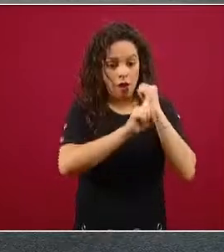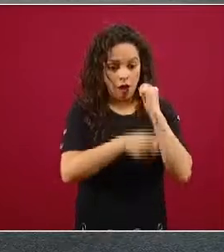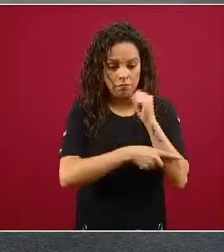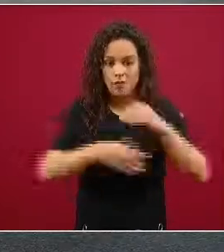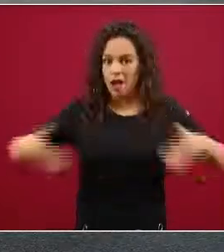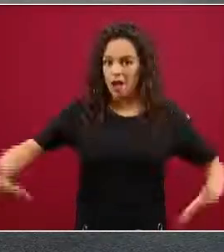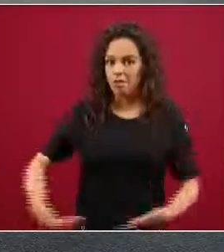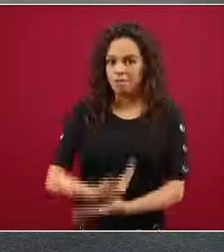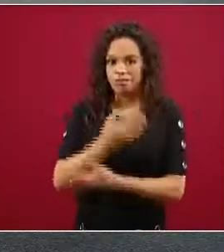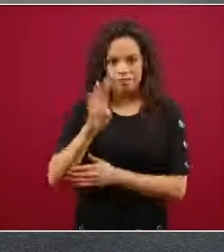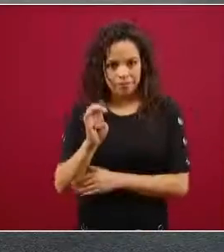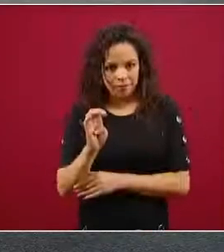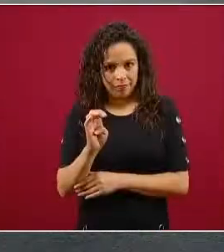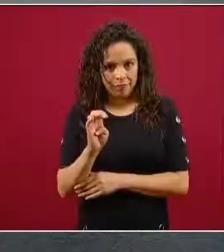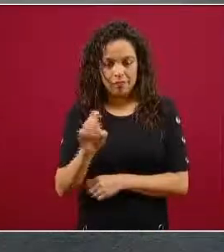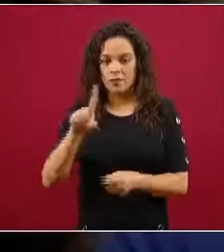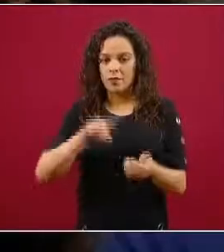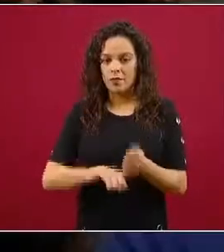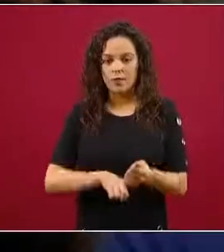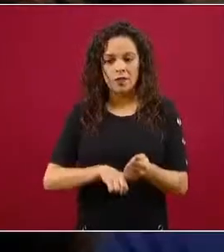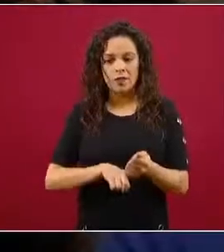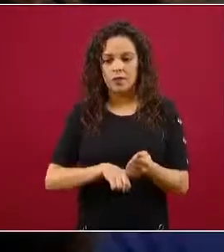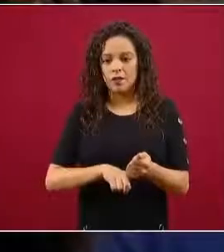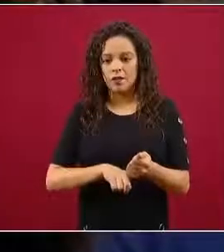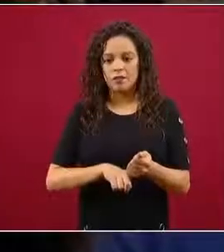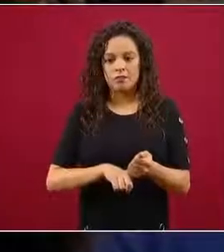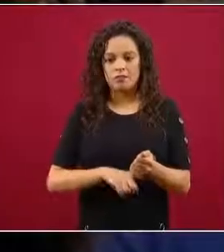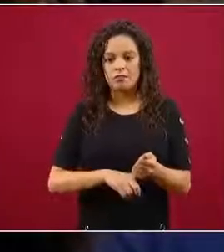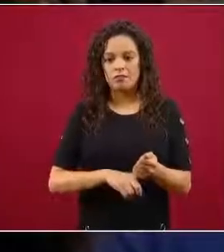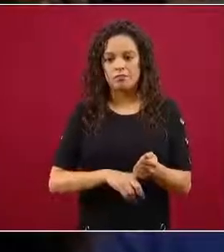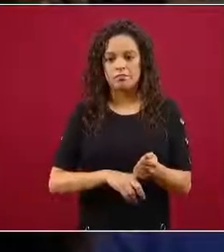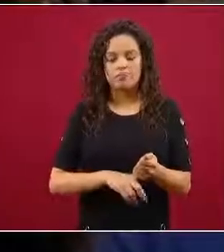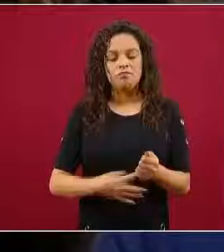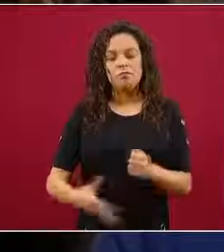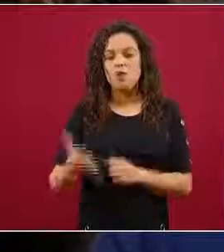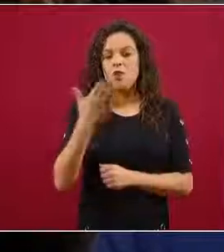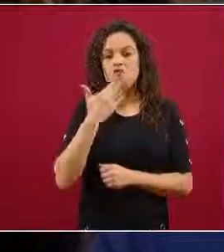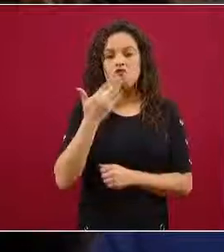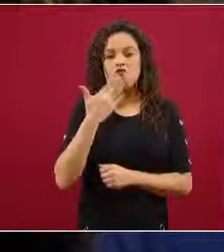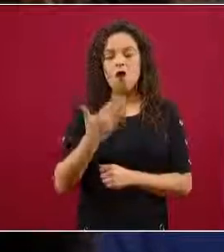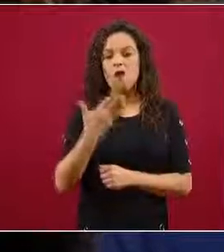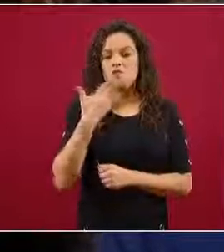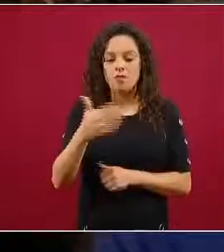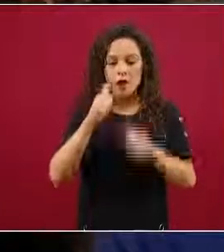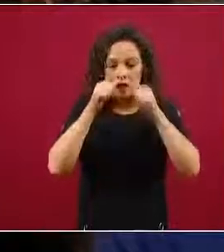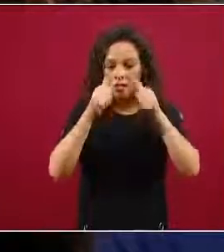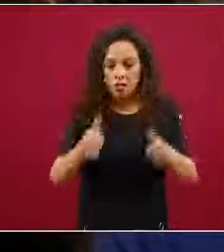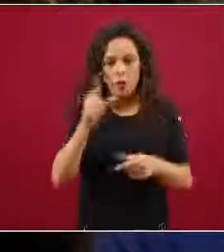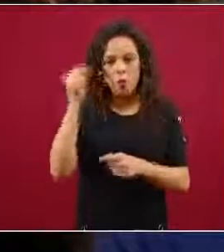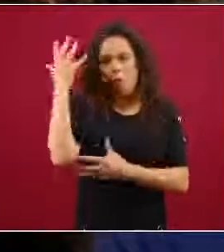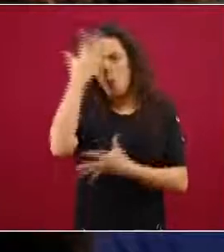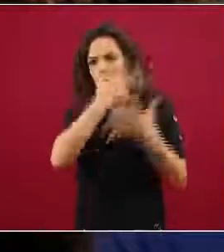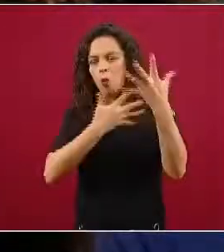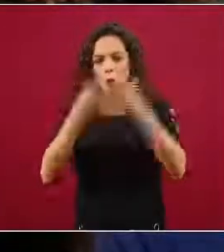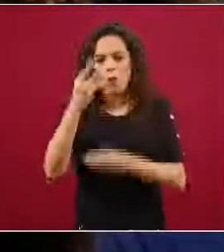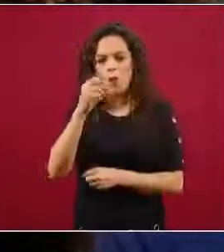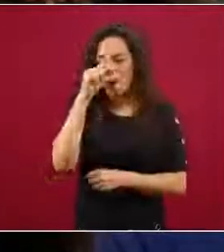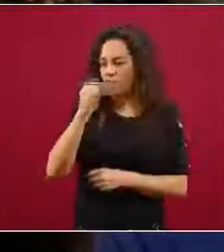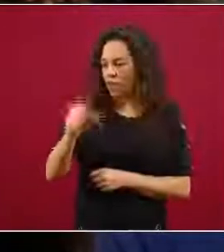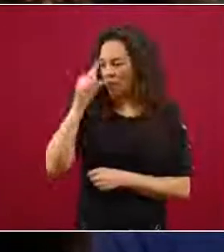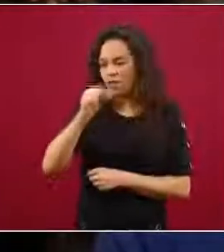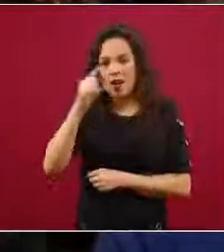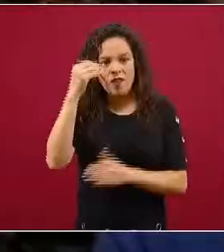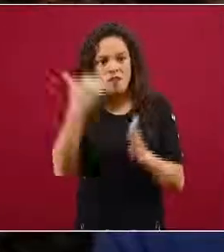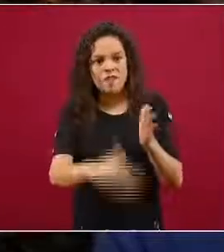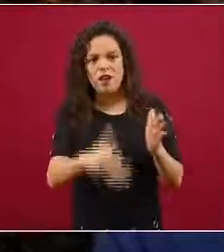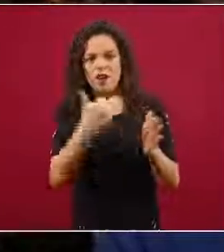y con muchas fallas a la operación de estos lineamientos, mucha confusión, pero una de las cosas que nos llamaba la atención es